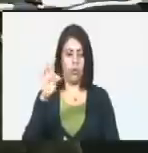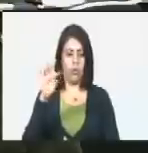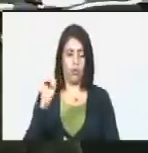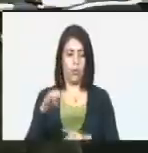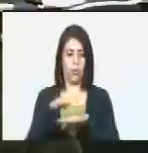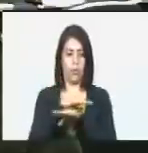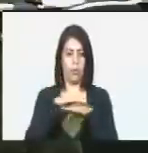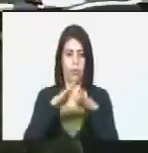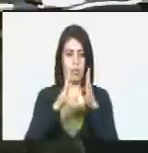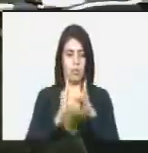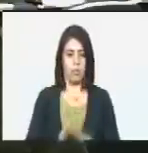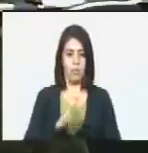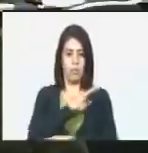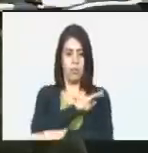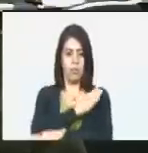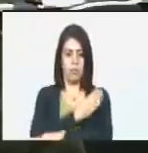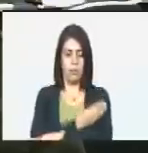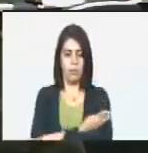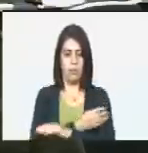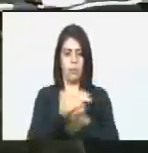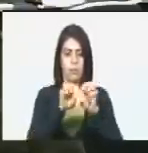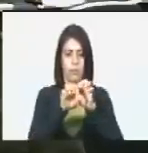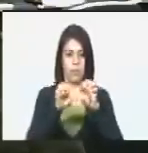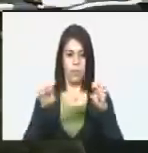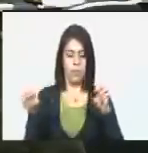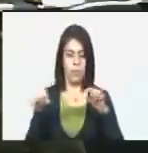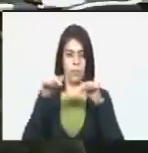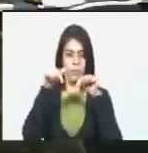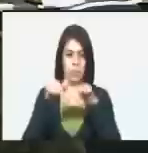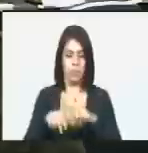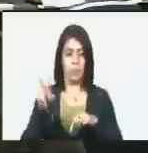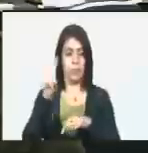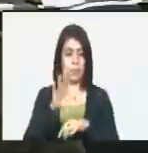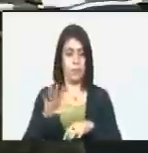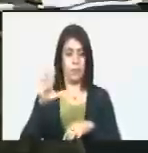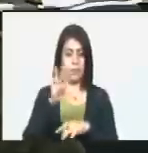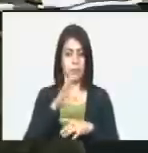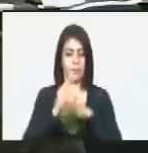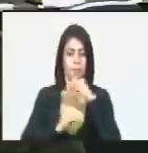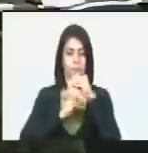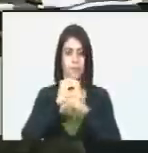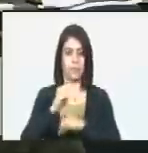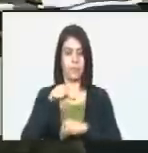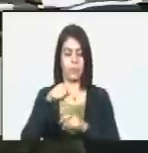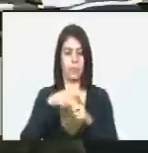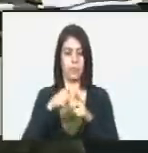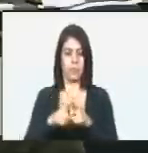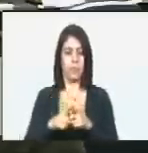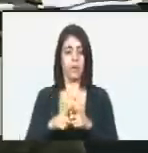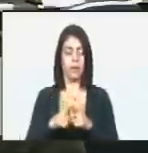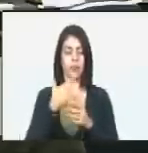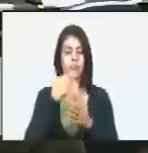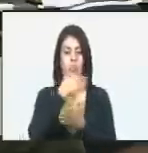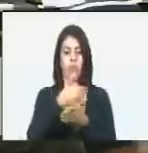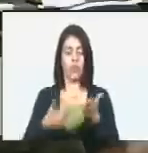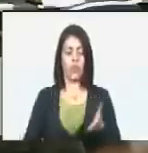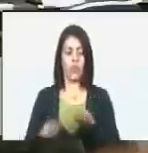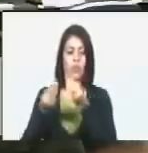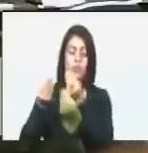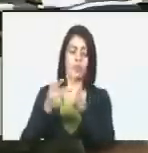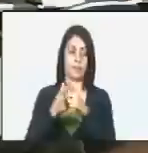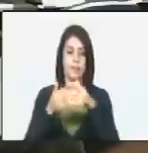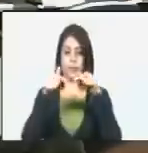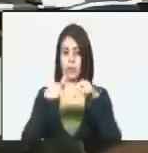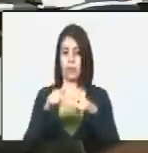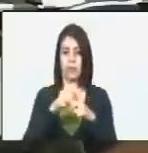del Poder Popular para la Educación aquí en Venezuela, llevar esta propuesta. Eso fue el día